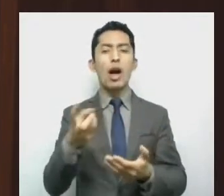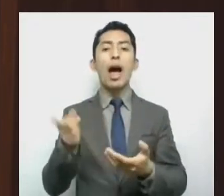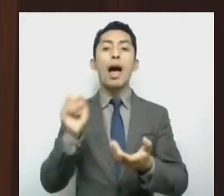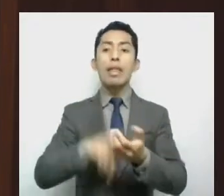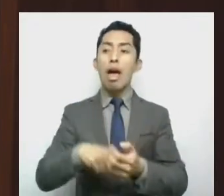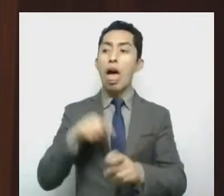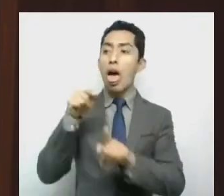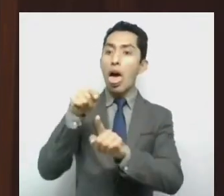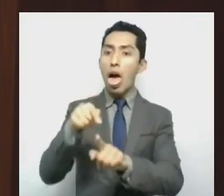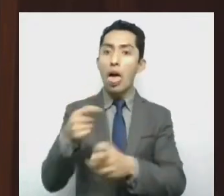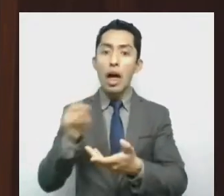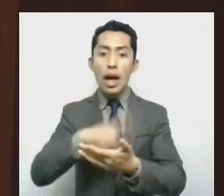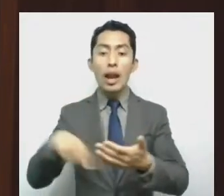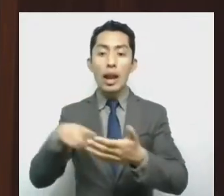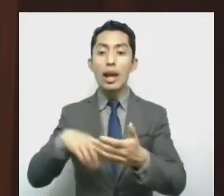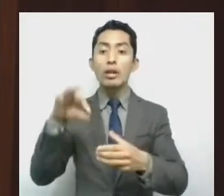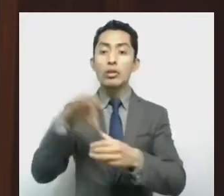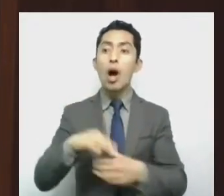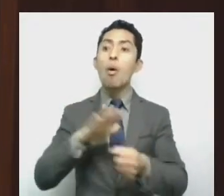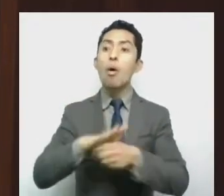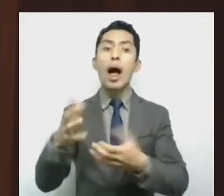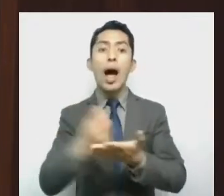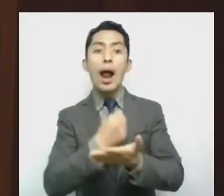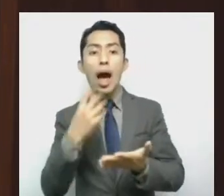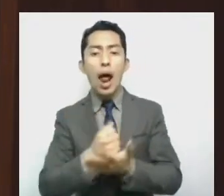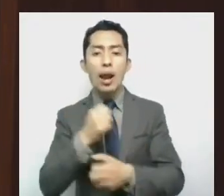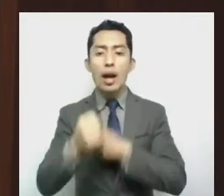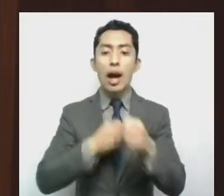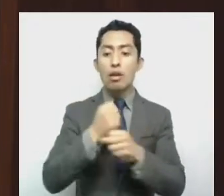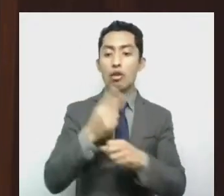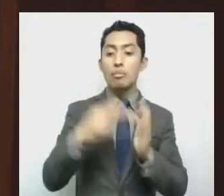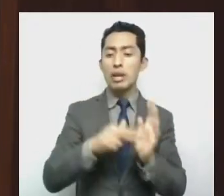2018. Y quien lo esté viendo así,